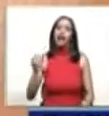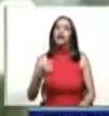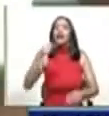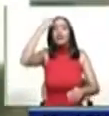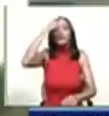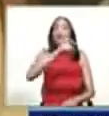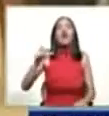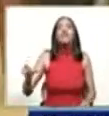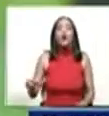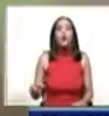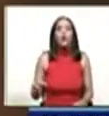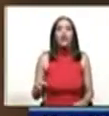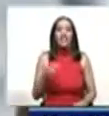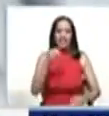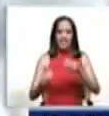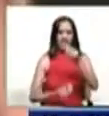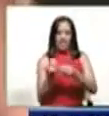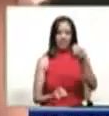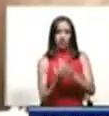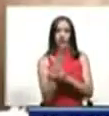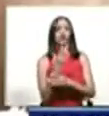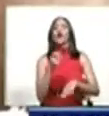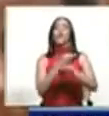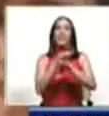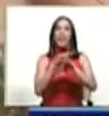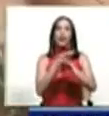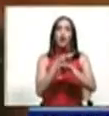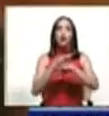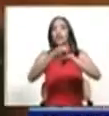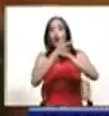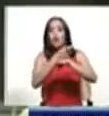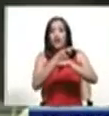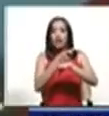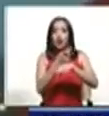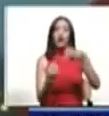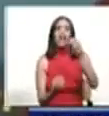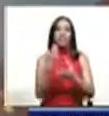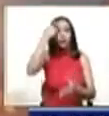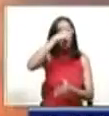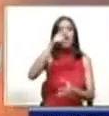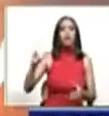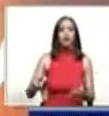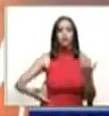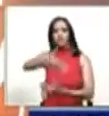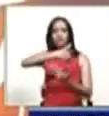pueblo hecho gobierno y el gobierno hecho pueblo.